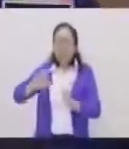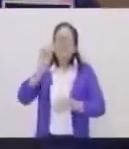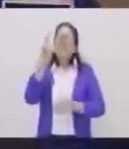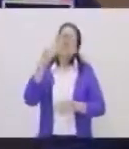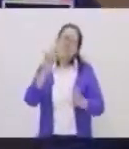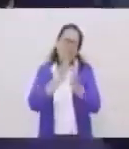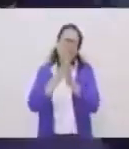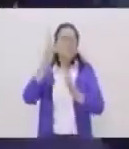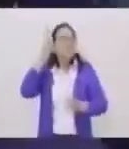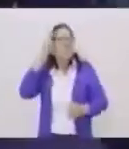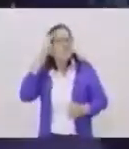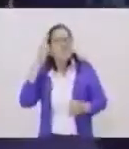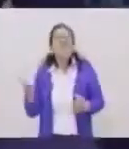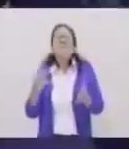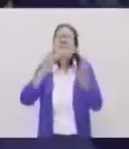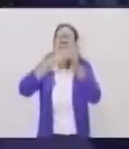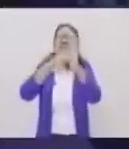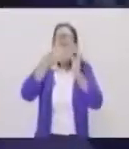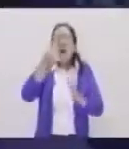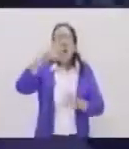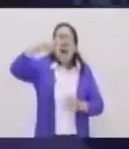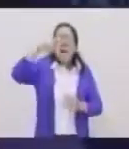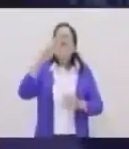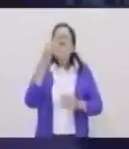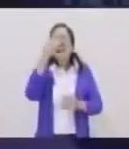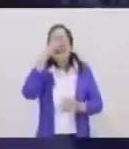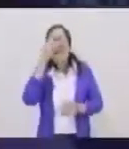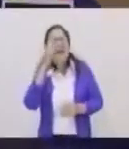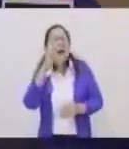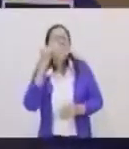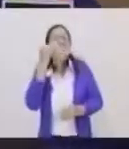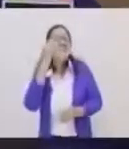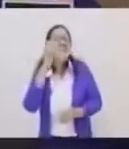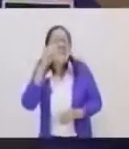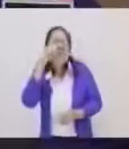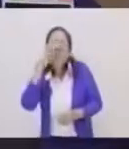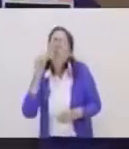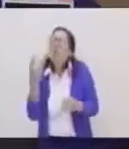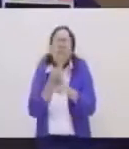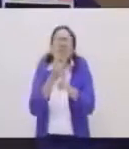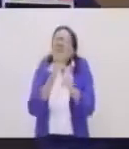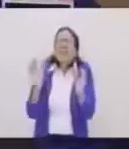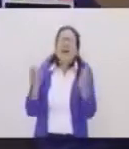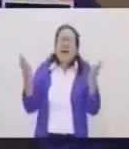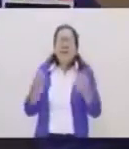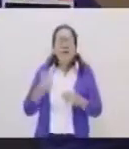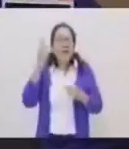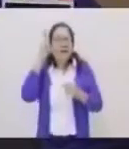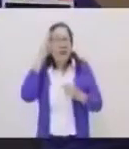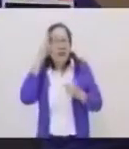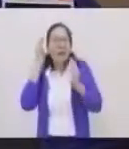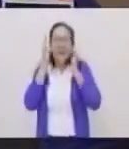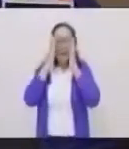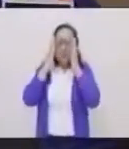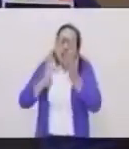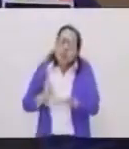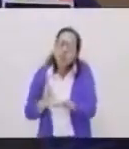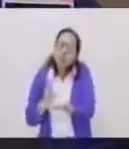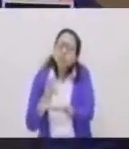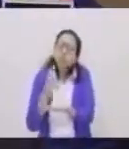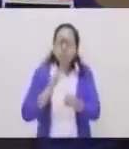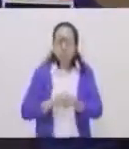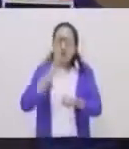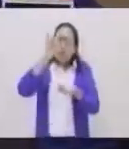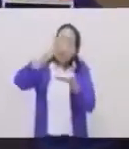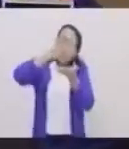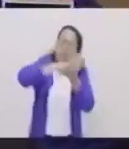que recordemos qué es aprestamiento y para qué se utiliza. ¿Recuerdas cuando en la preprimaria tú aprendiste a cortar,